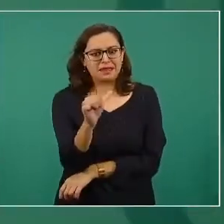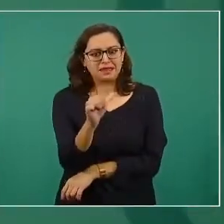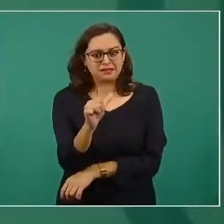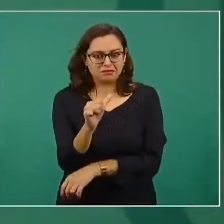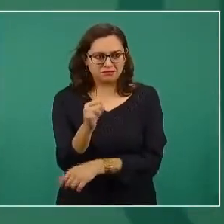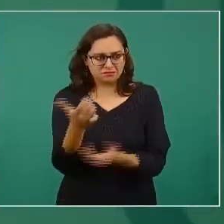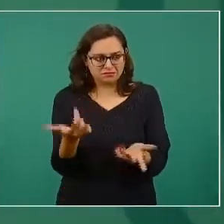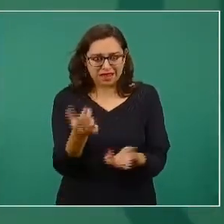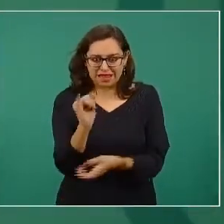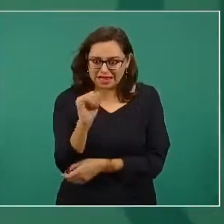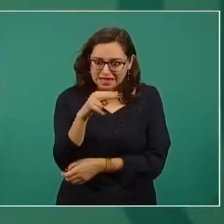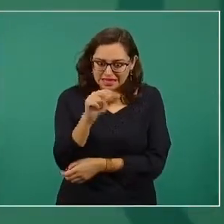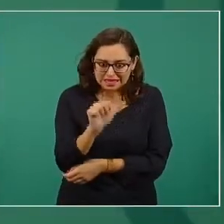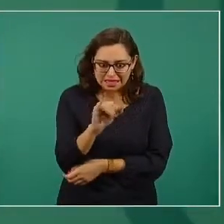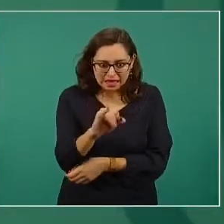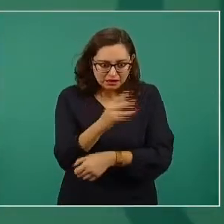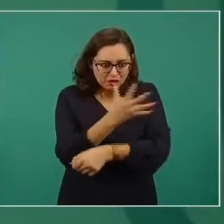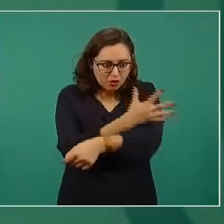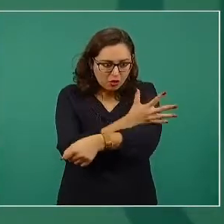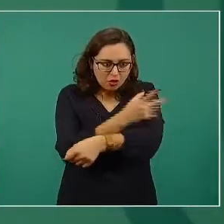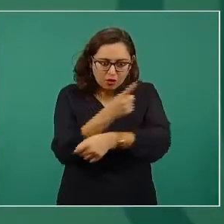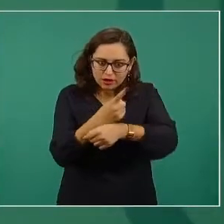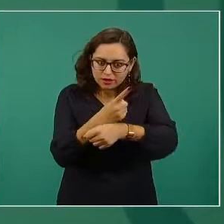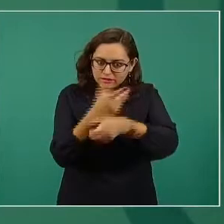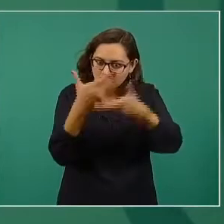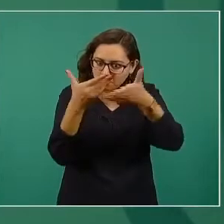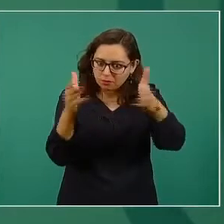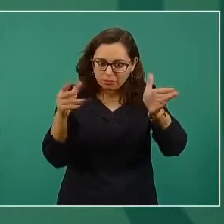una regla de oro de la democracia.